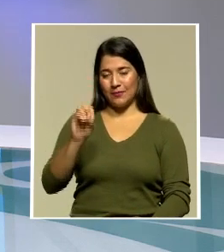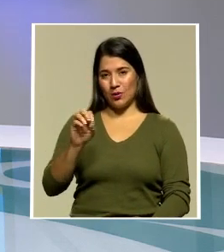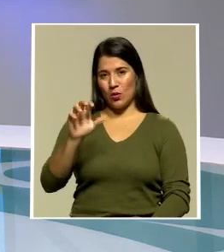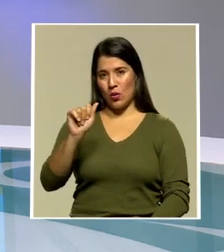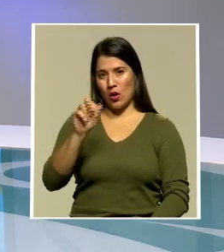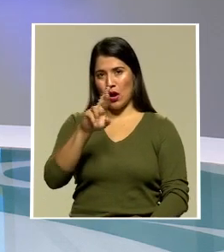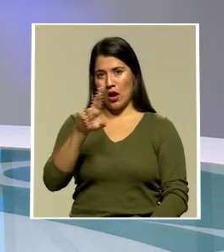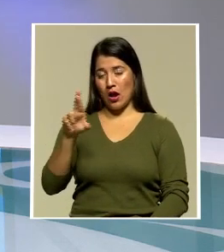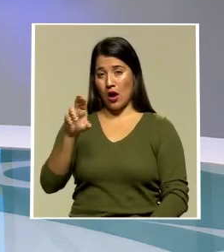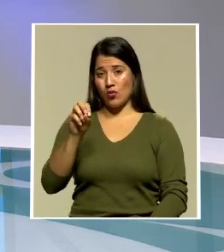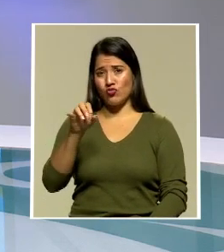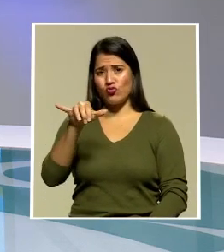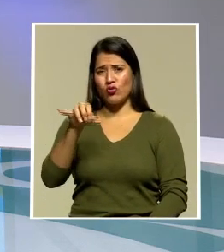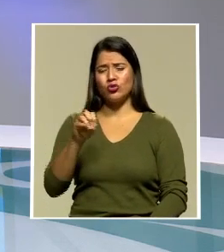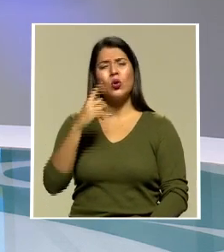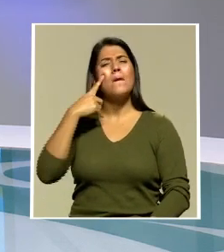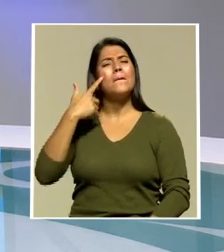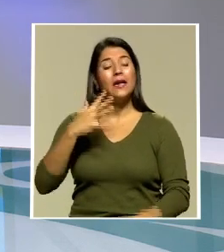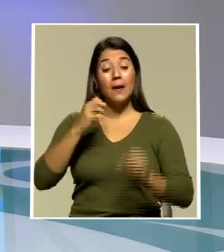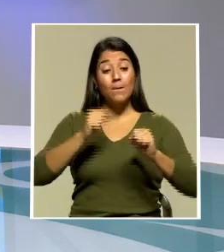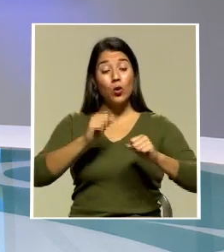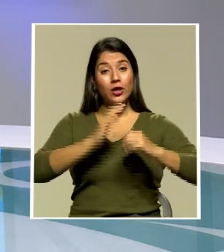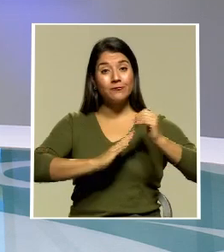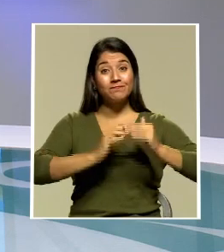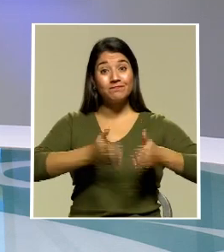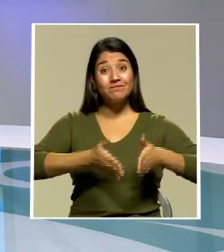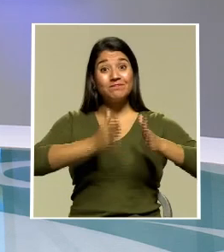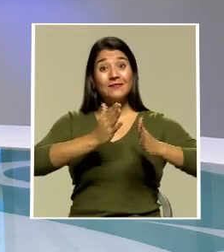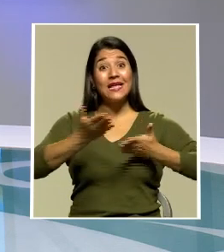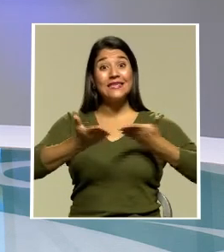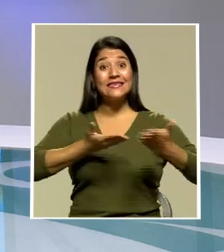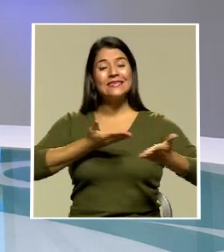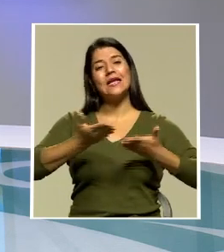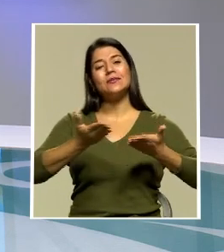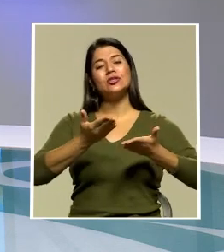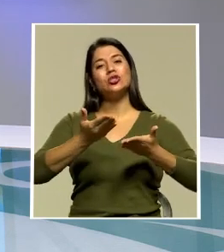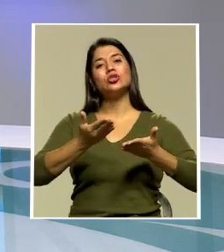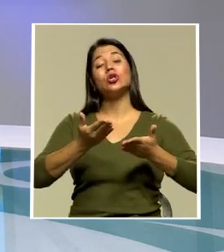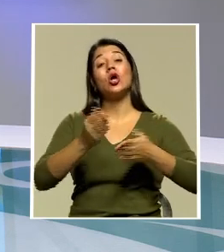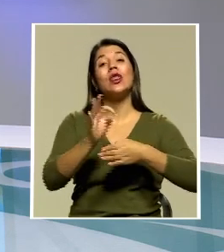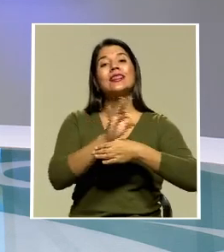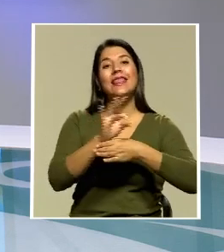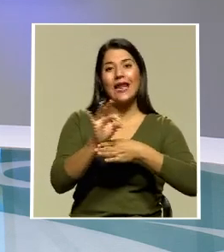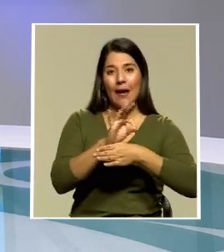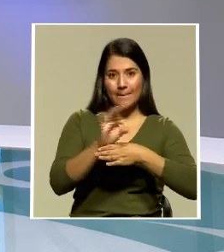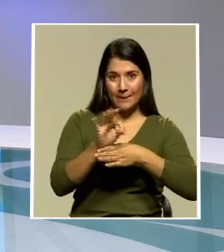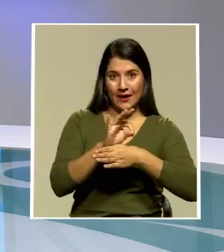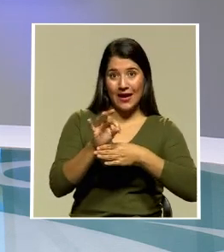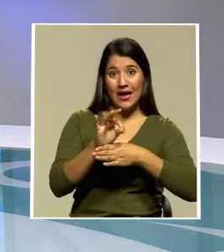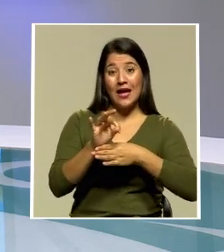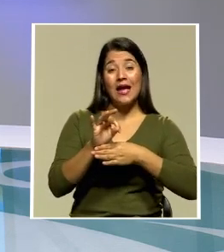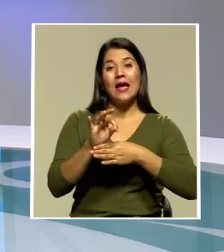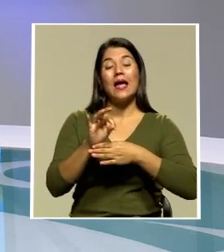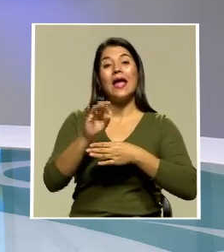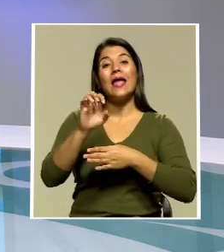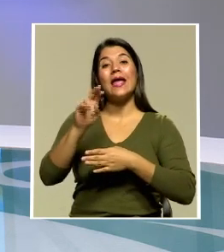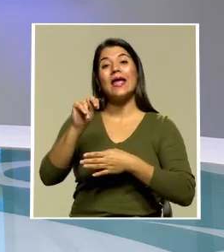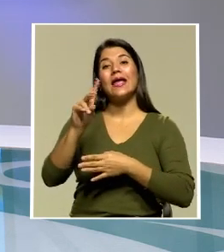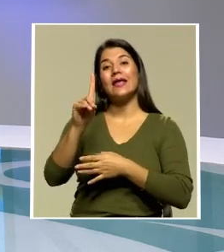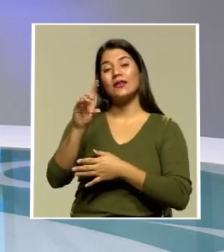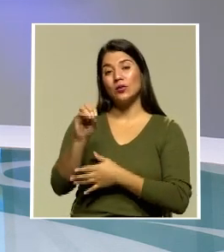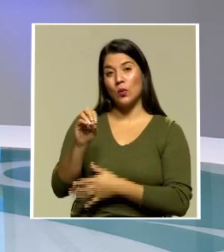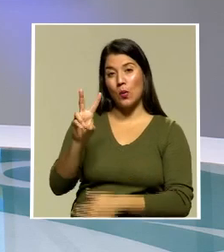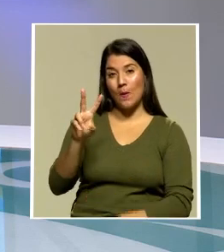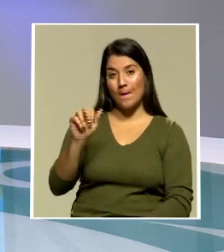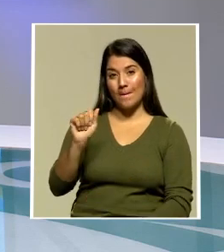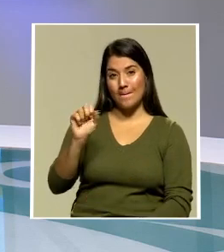en marcha del servicio de terapia endovascular en el Hospital San Rafael, el cual vendrá a fortalecer la